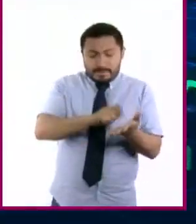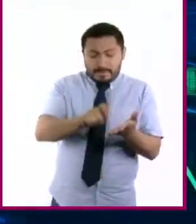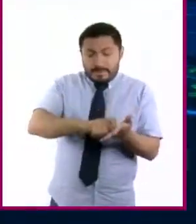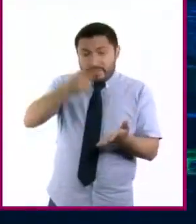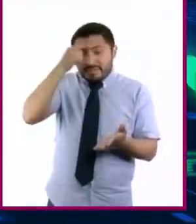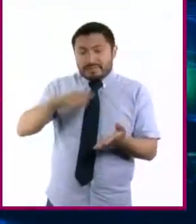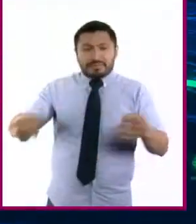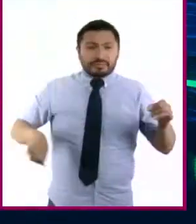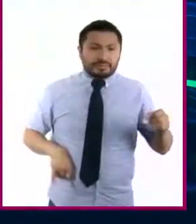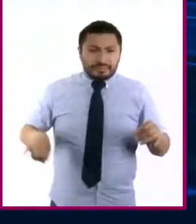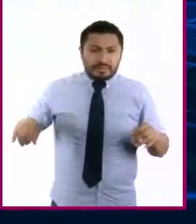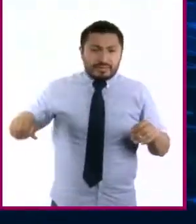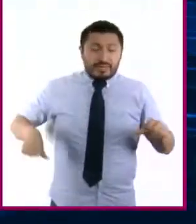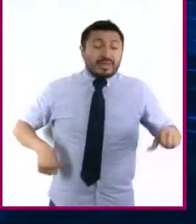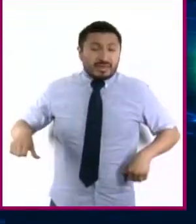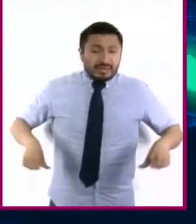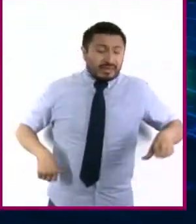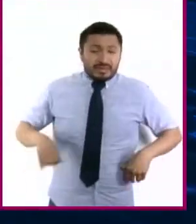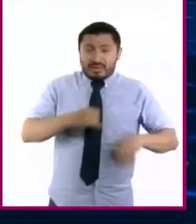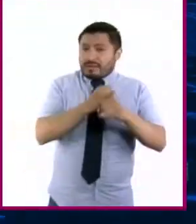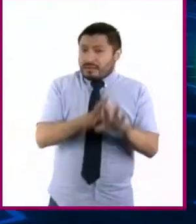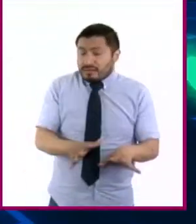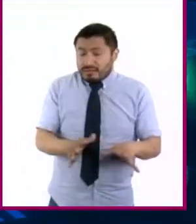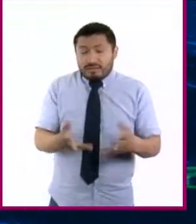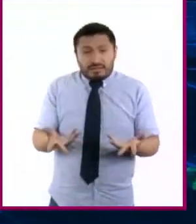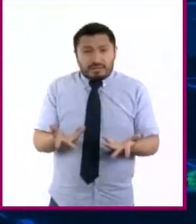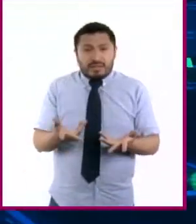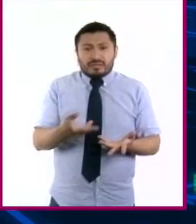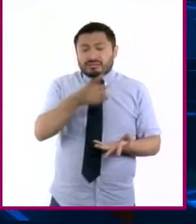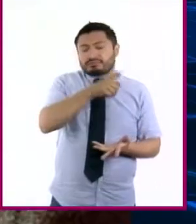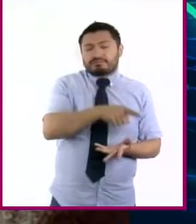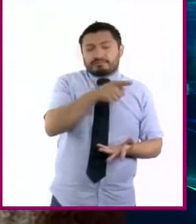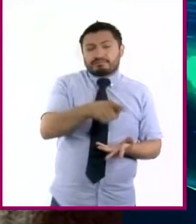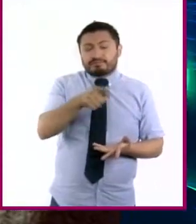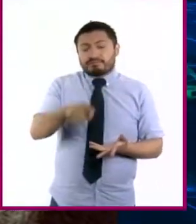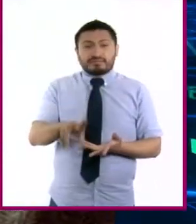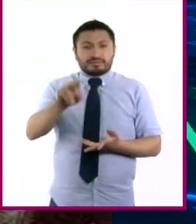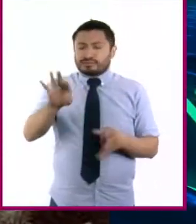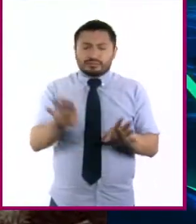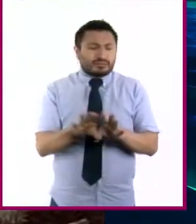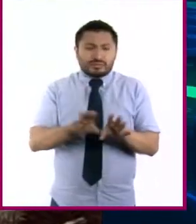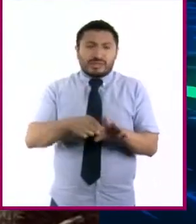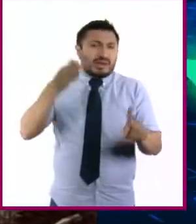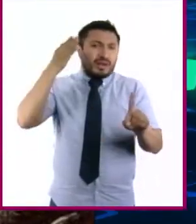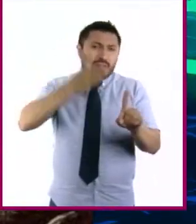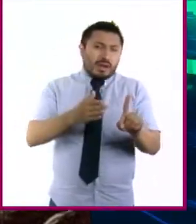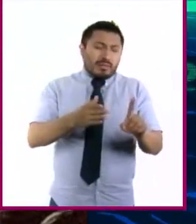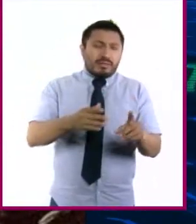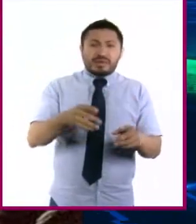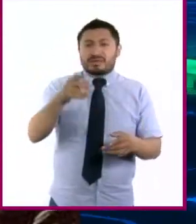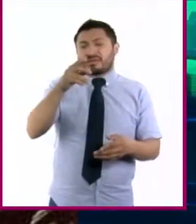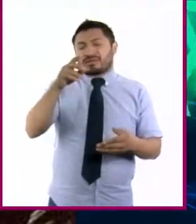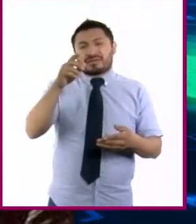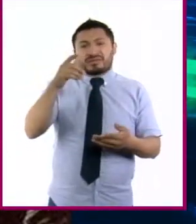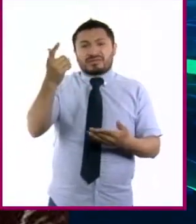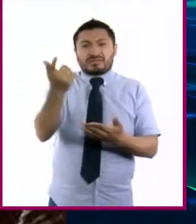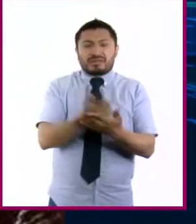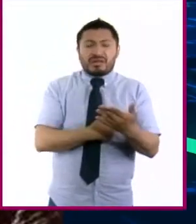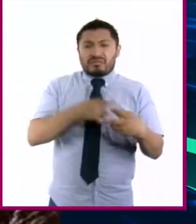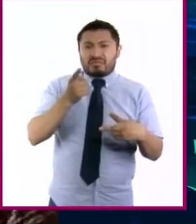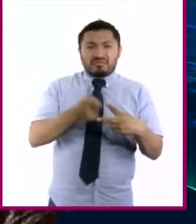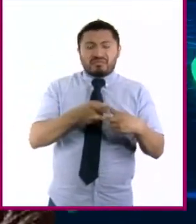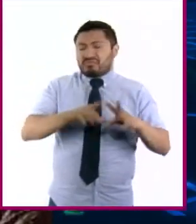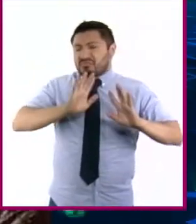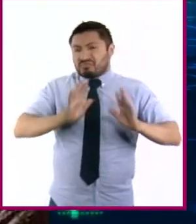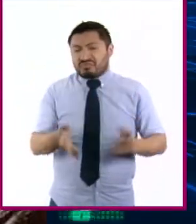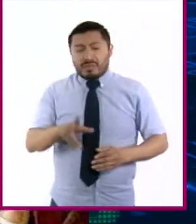de recopilación de información a través de los censos no fuera usada solo con fines contables y organizativos,